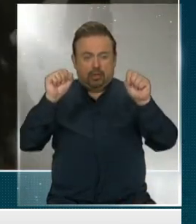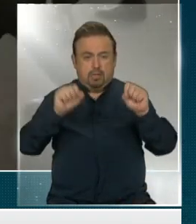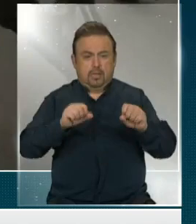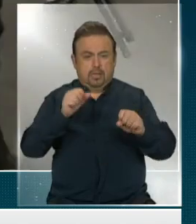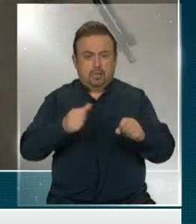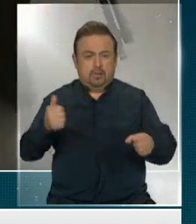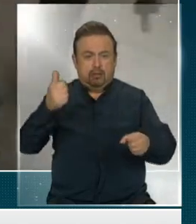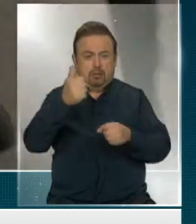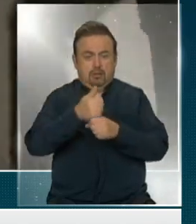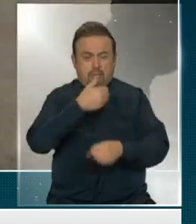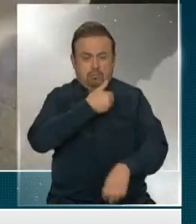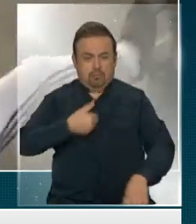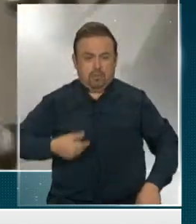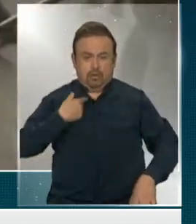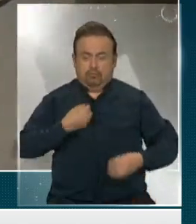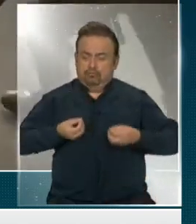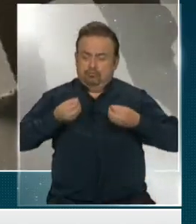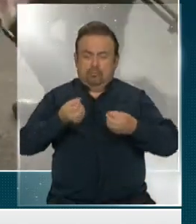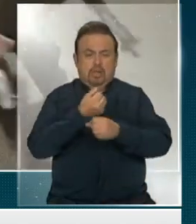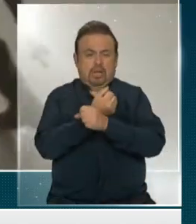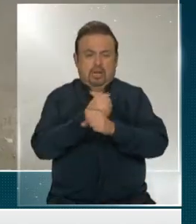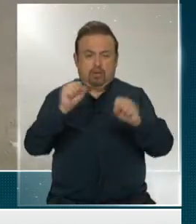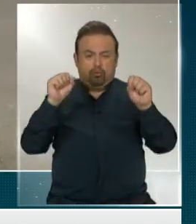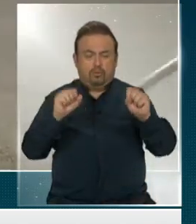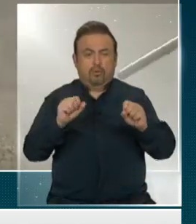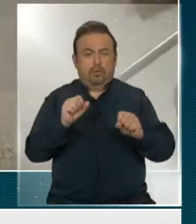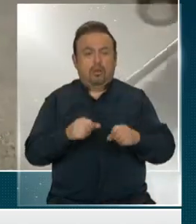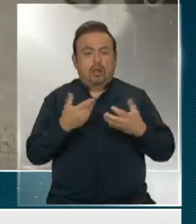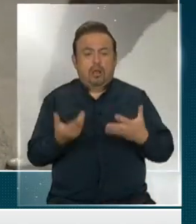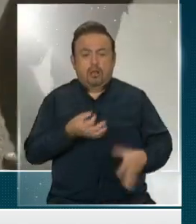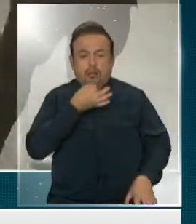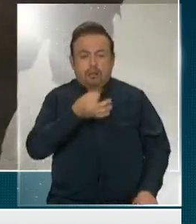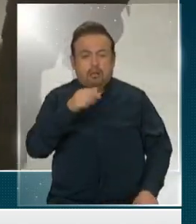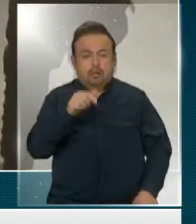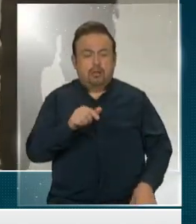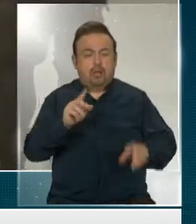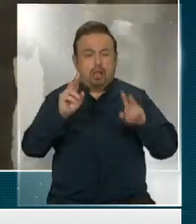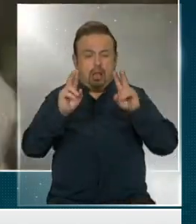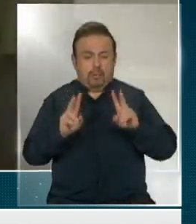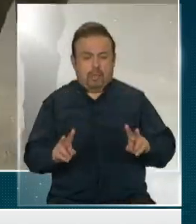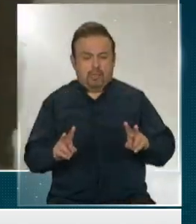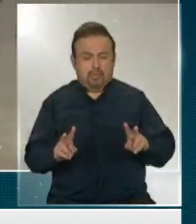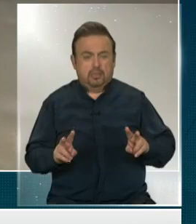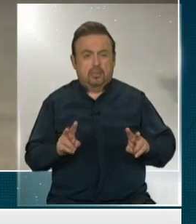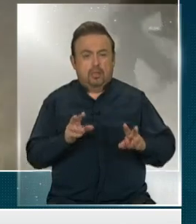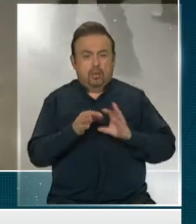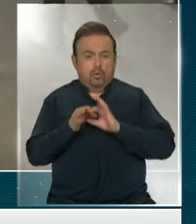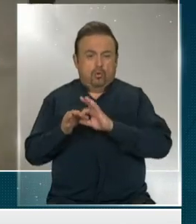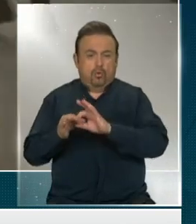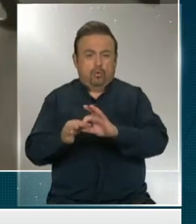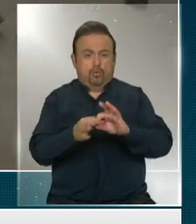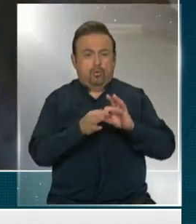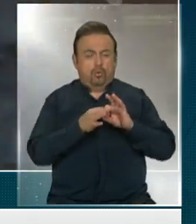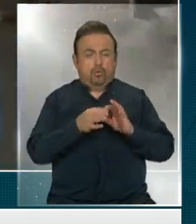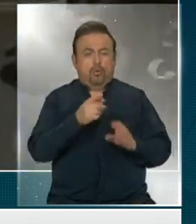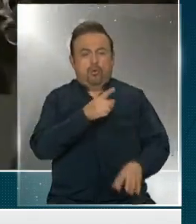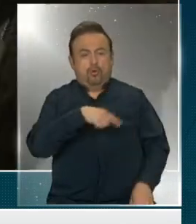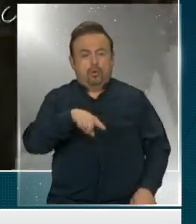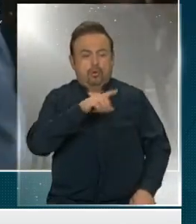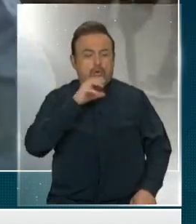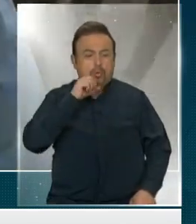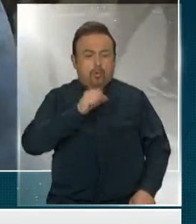cargo de presidente de la República e invoco a la paz y la unidad de todos los